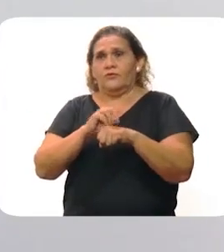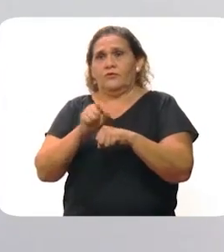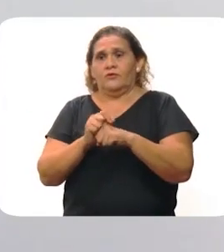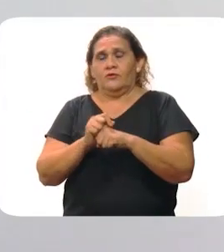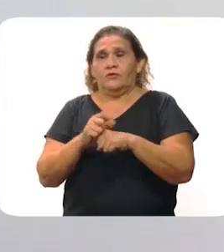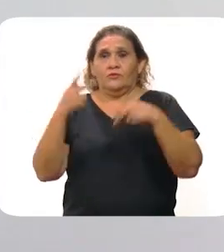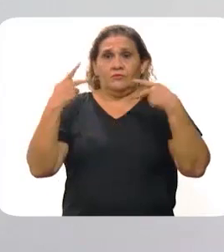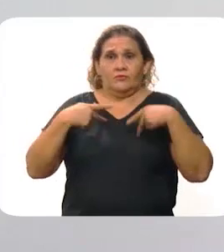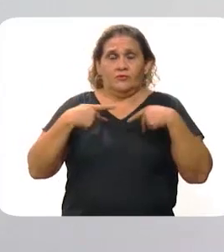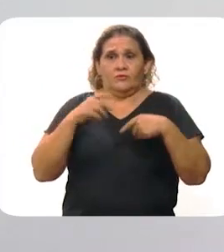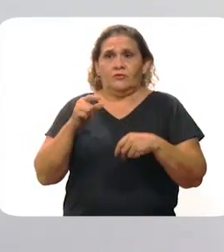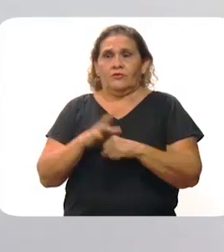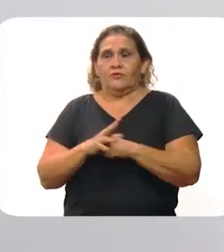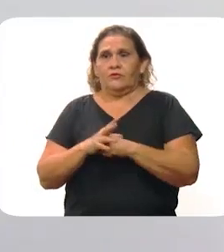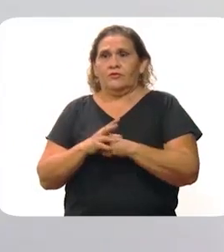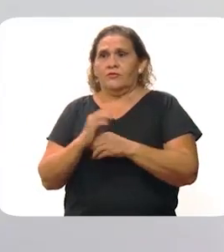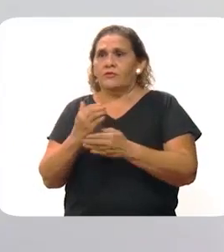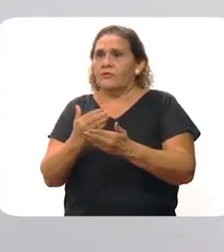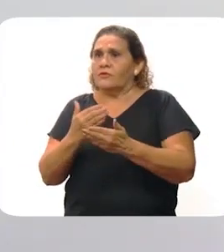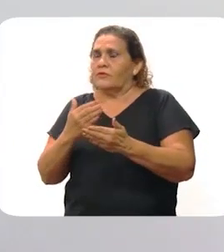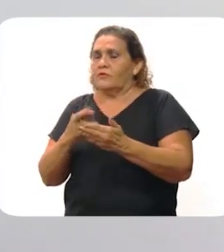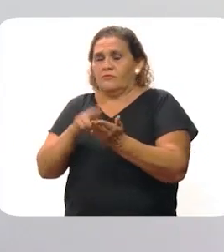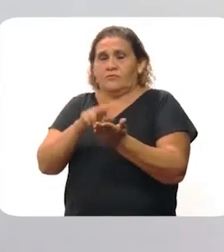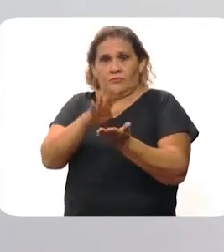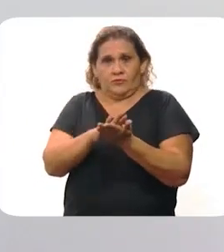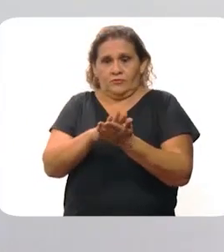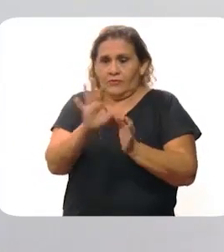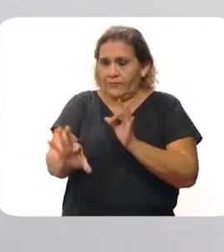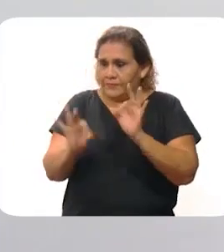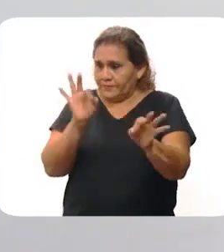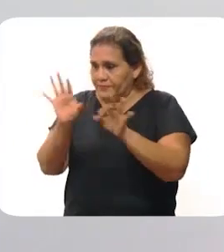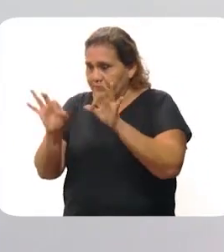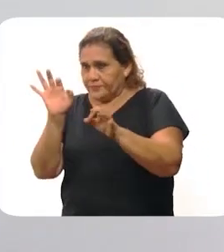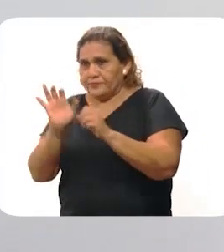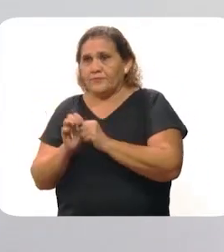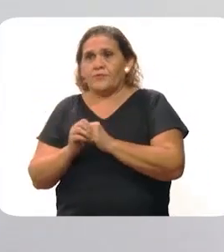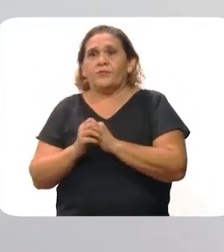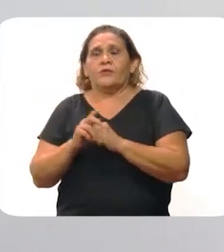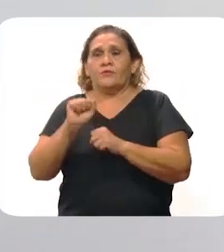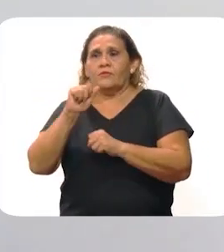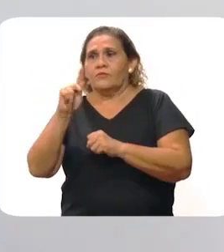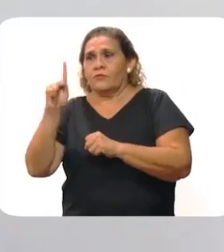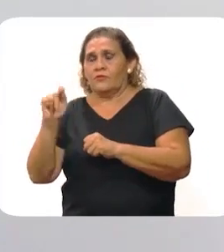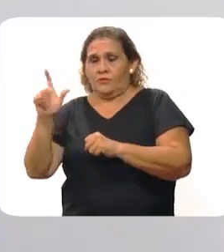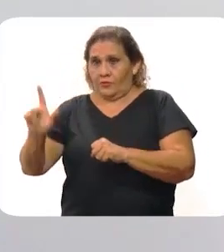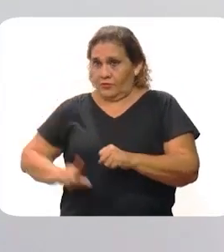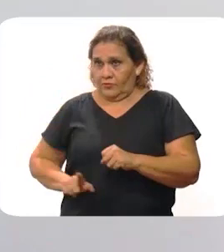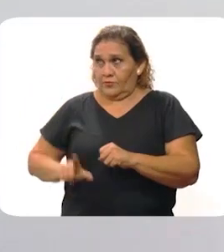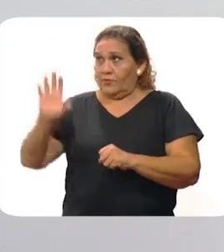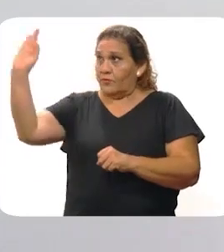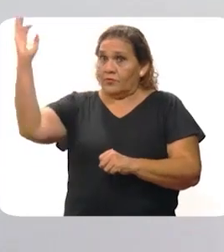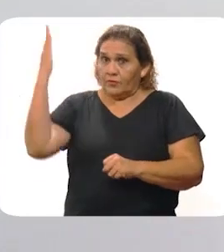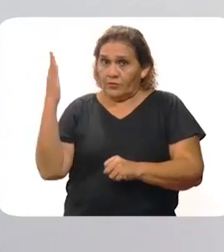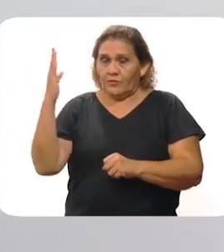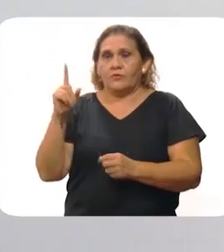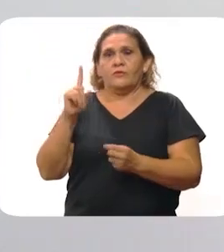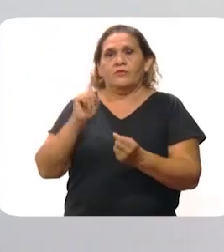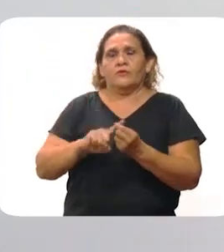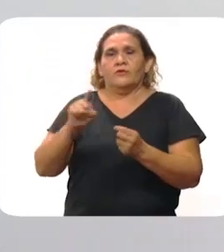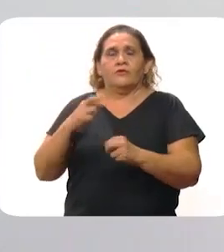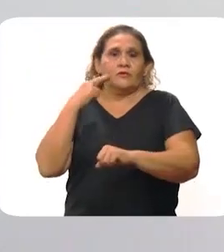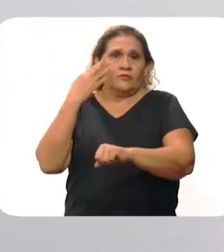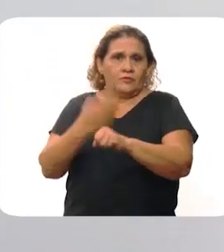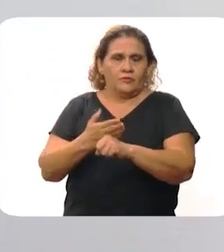la población que ha sido previamente registrada y seleccionada por medio de las plataformas del gobierno federal, quien está a cargo